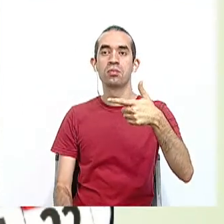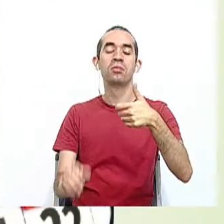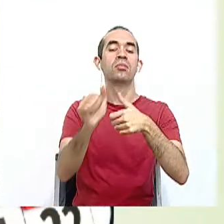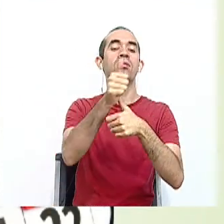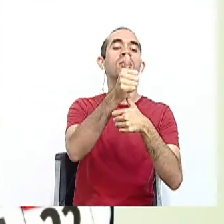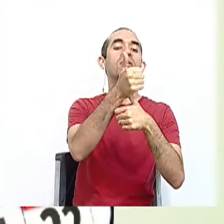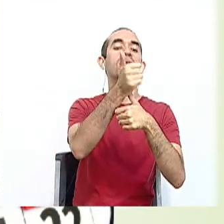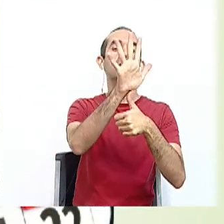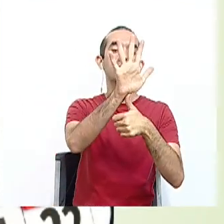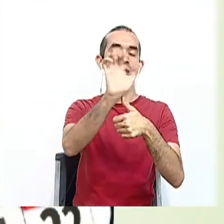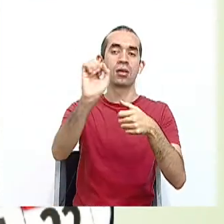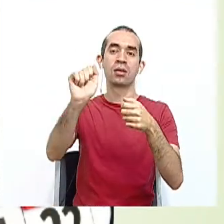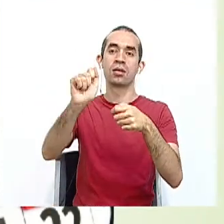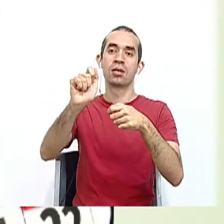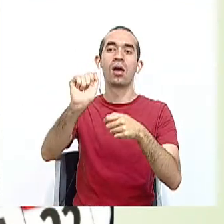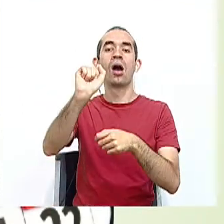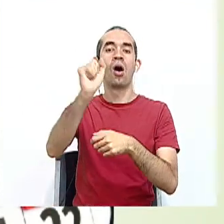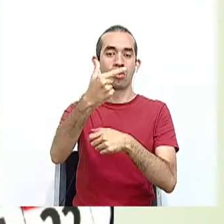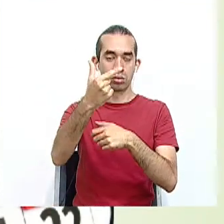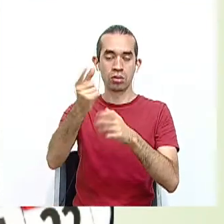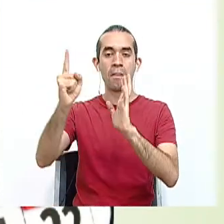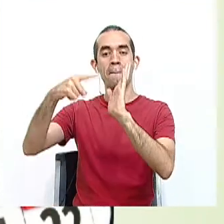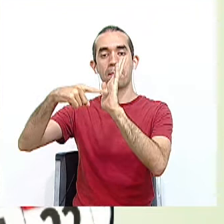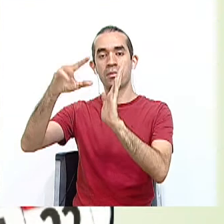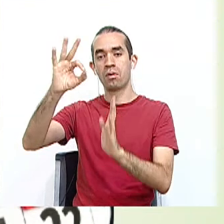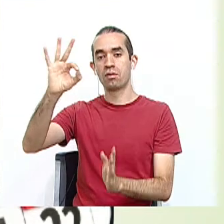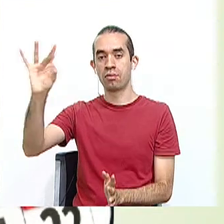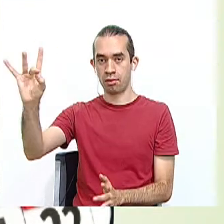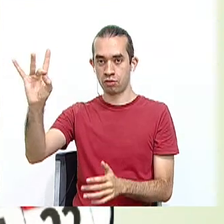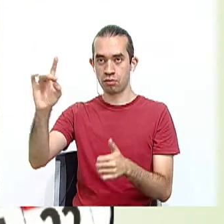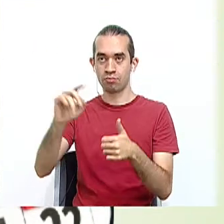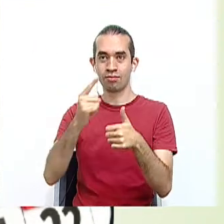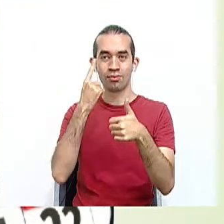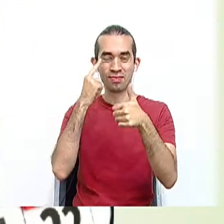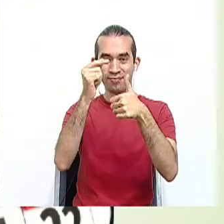15 de agosto del 98.